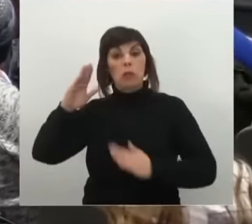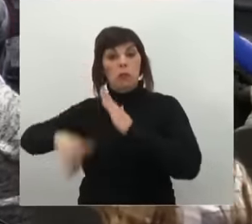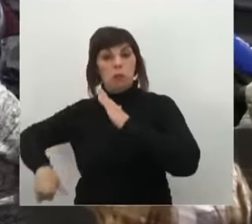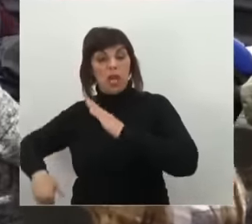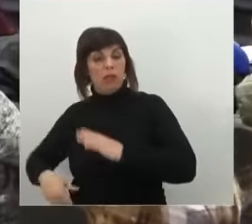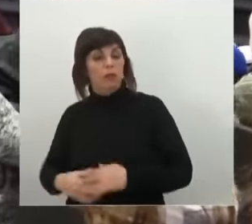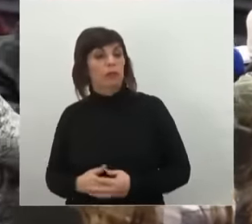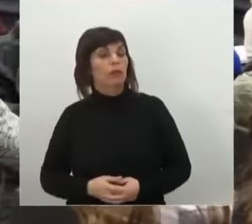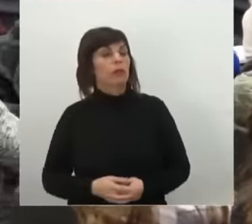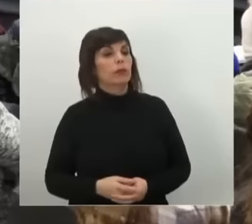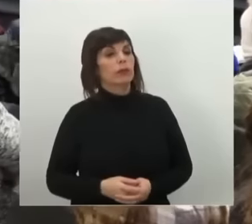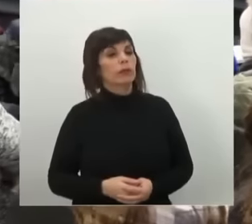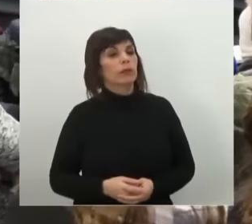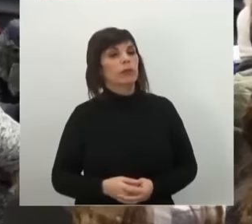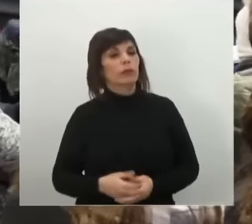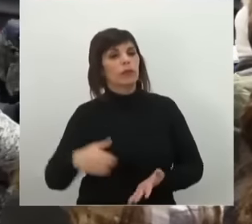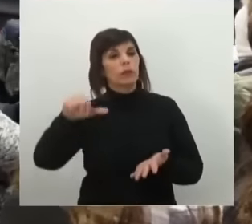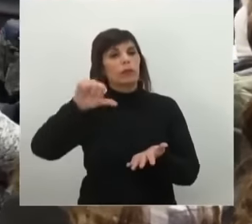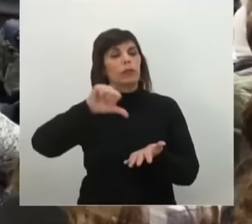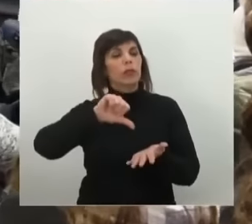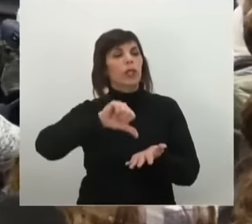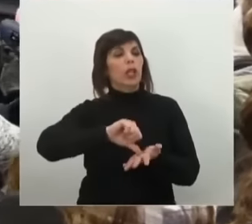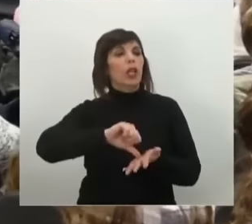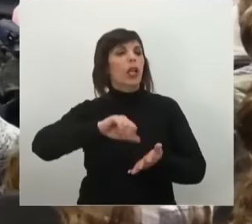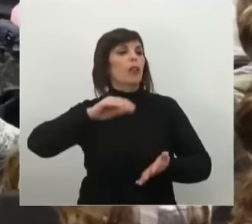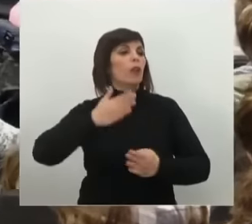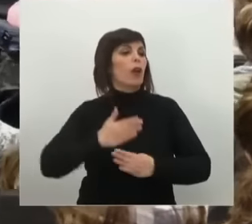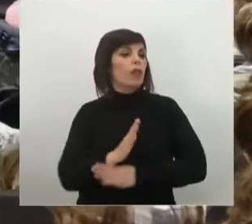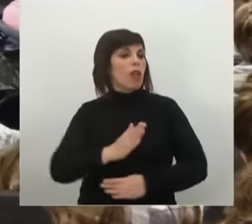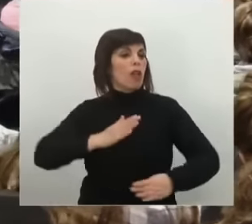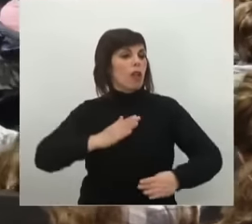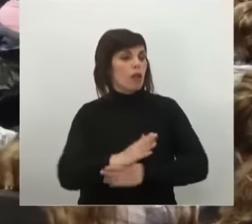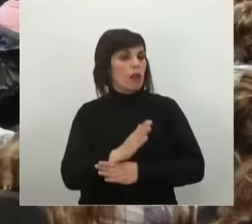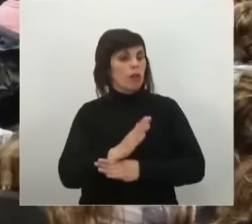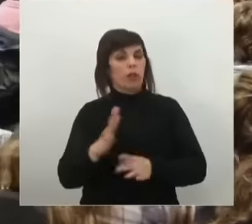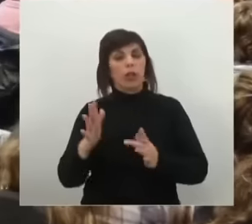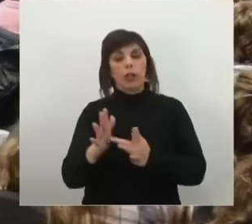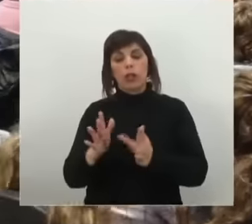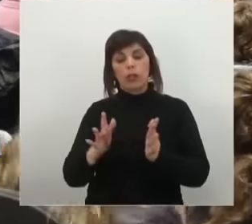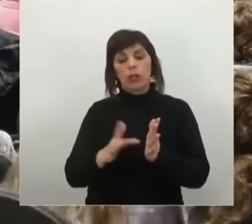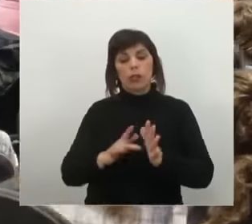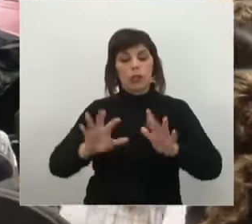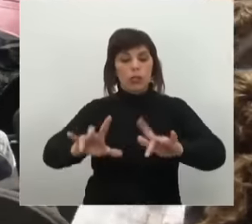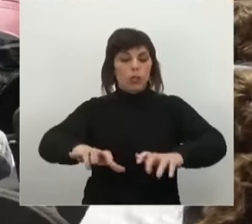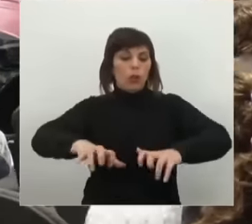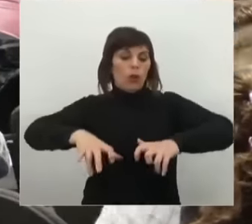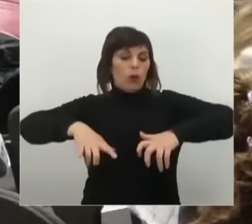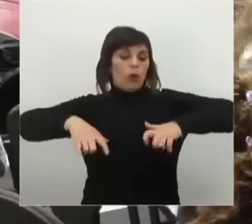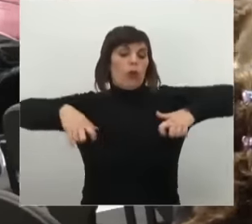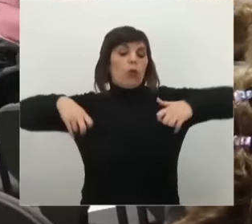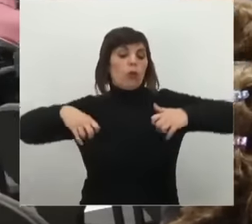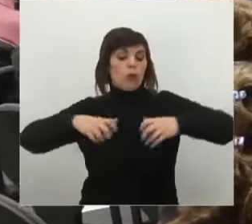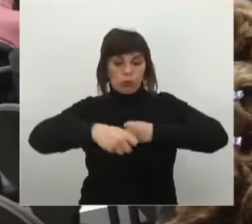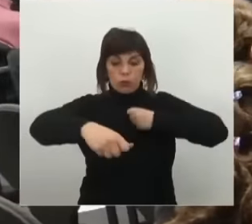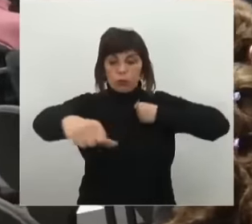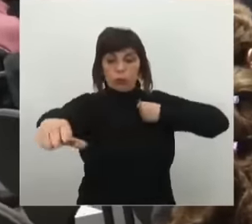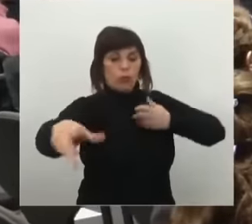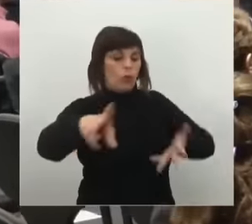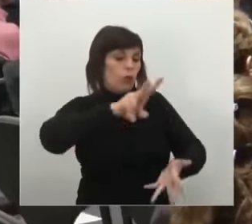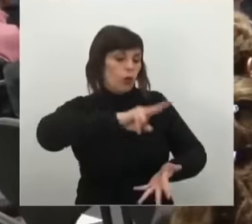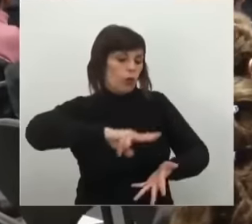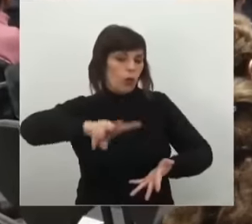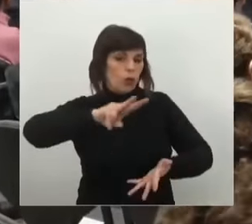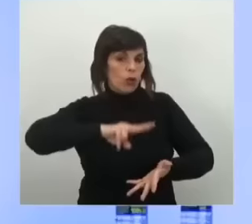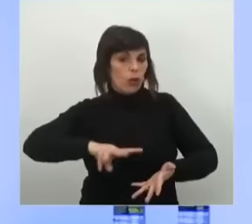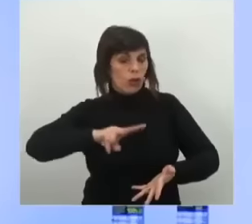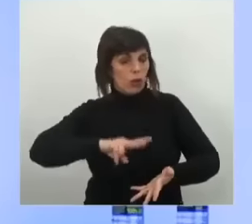de Nazaret y dice que se le da a leer el rollo El libro de la ley él lo lee y dice que estas cosas se cumplieron delante de vosotros aquella gente que era sus